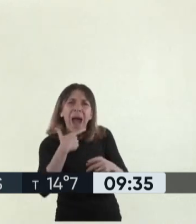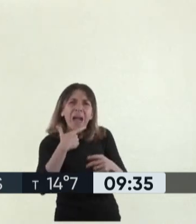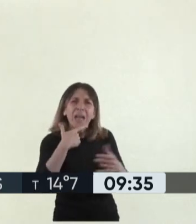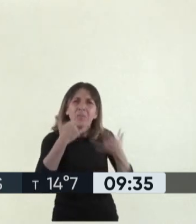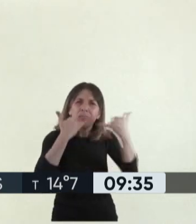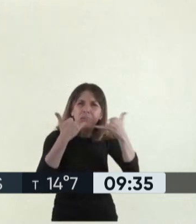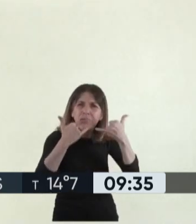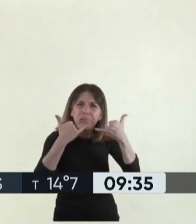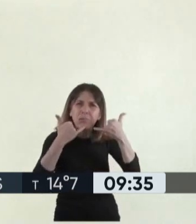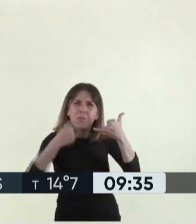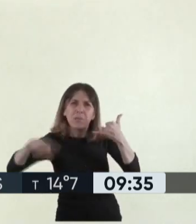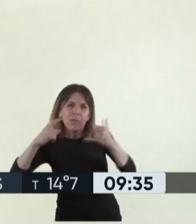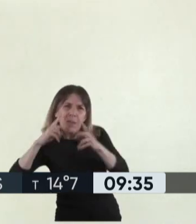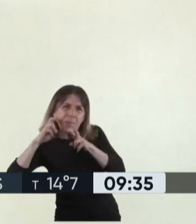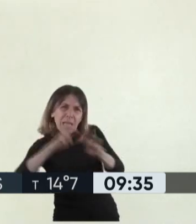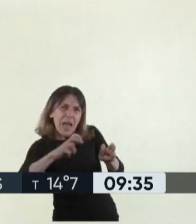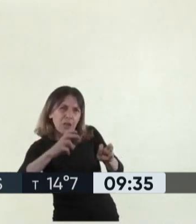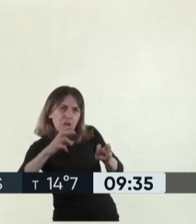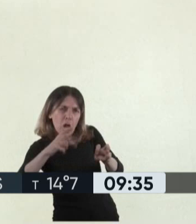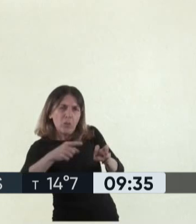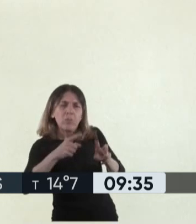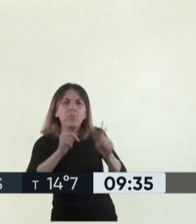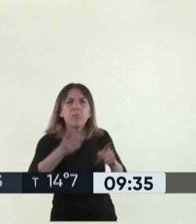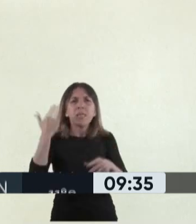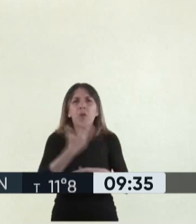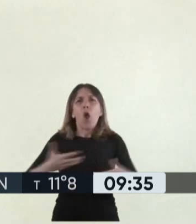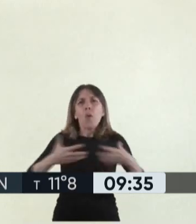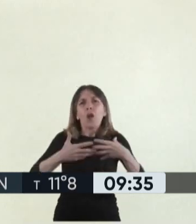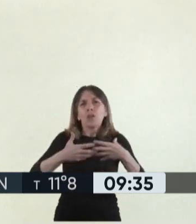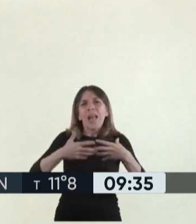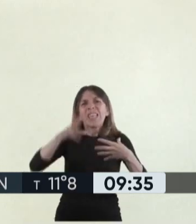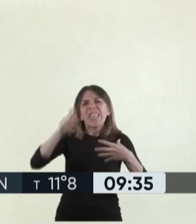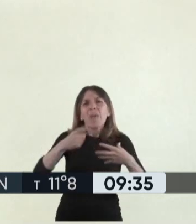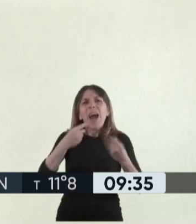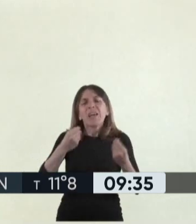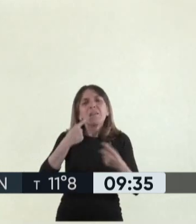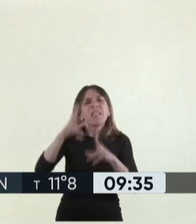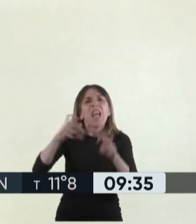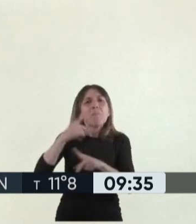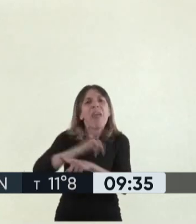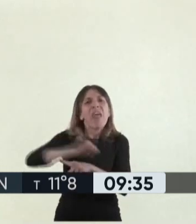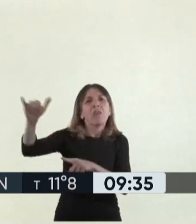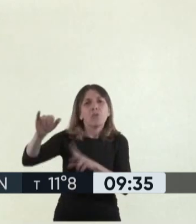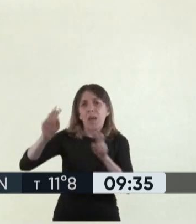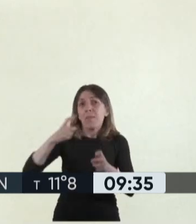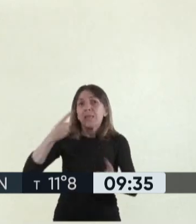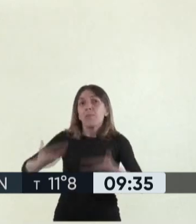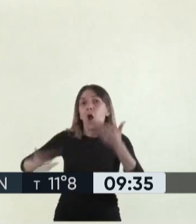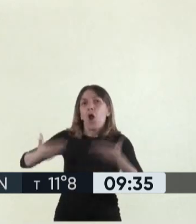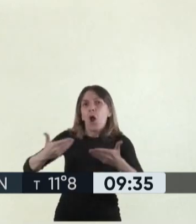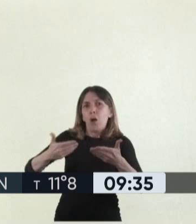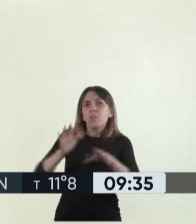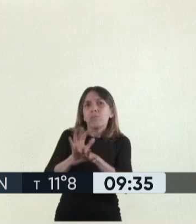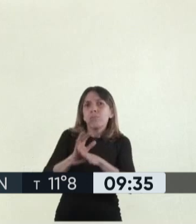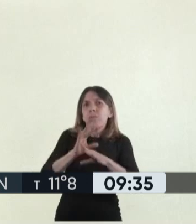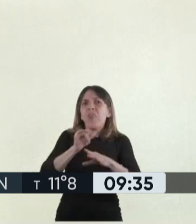es la posición del Gobierno Nacional en tanto denuncias que efectúen acerca de la comparación de datos actuales biométricos que se